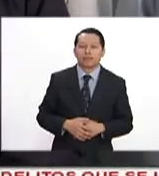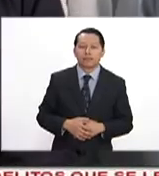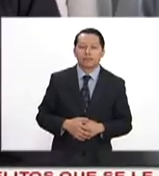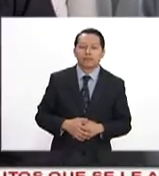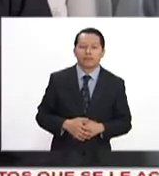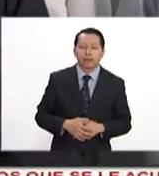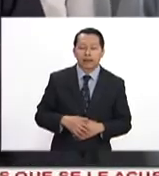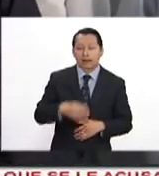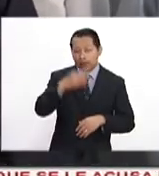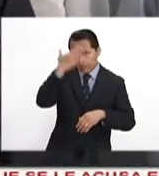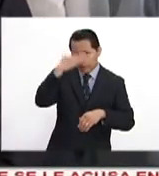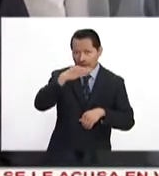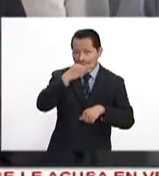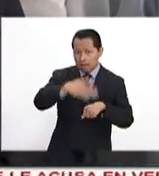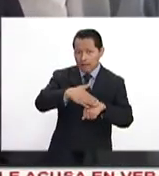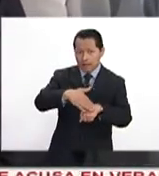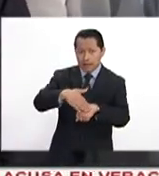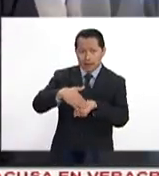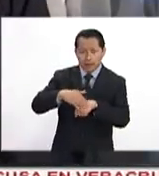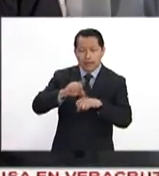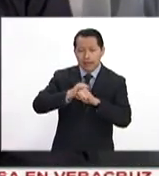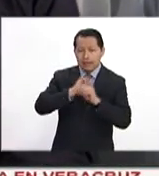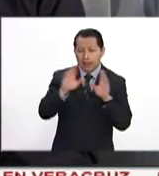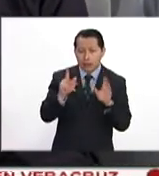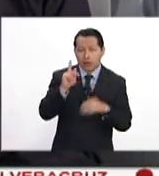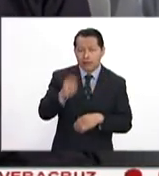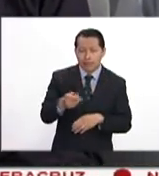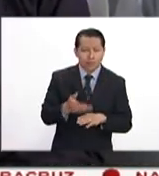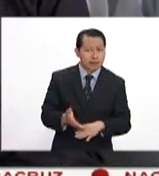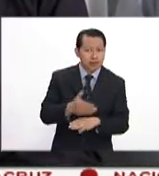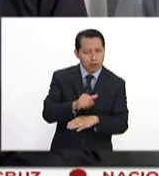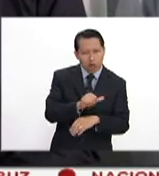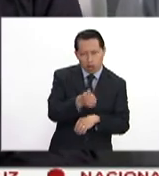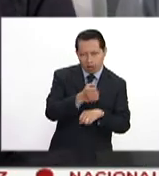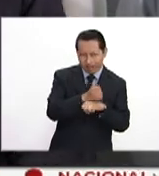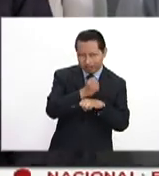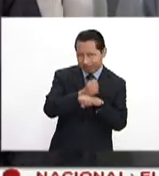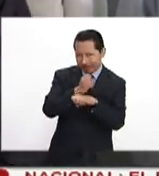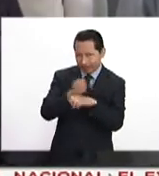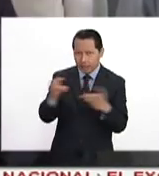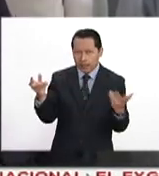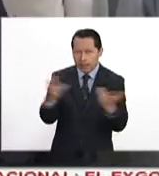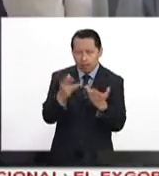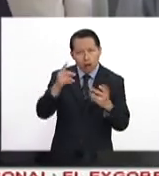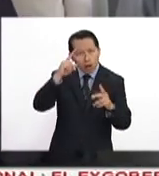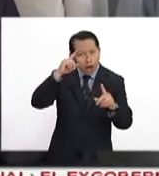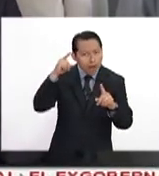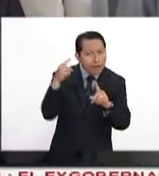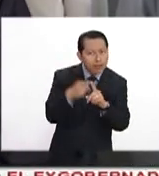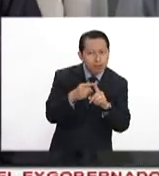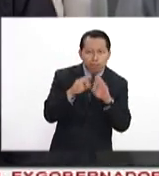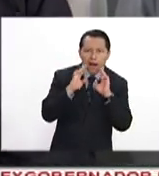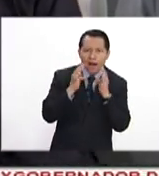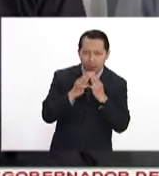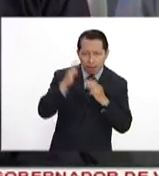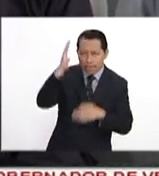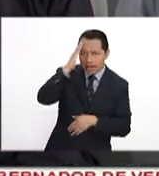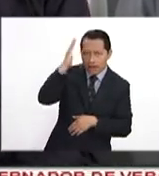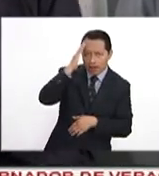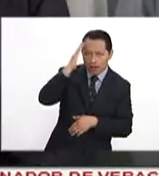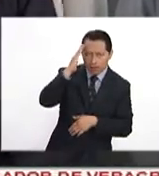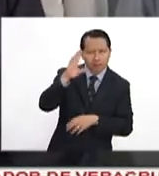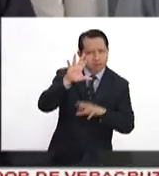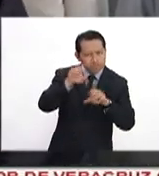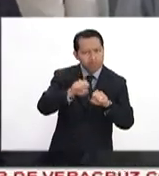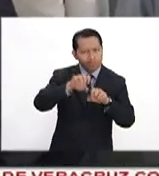Que se sepa desde ahora y se sepa muy claro que, como lo hemos hecho en otras entidades, tenemos objetivos de la delincuencia por los que vamos a ir,